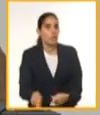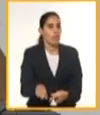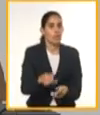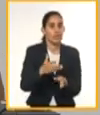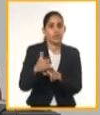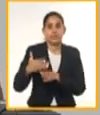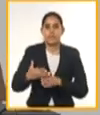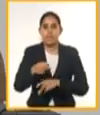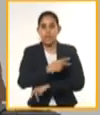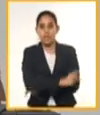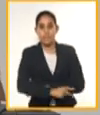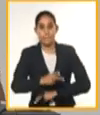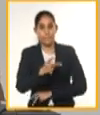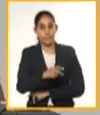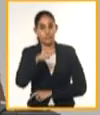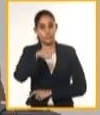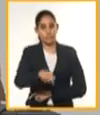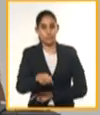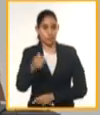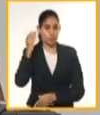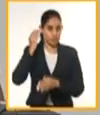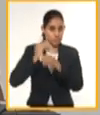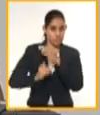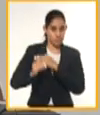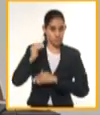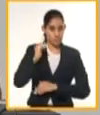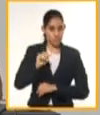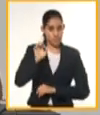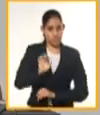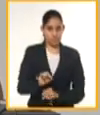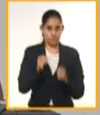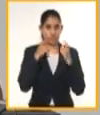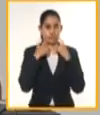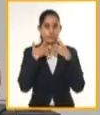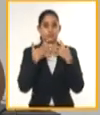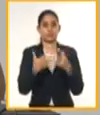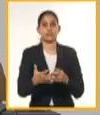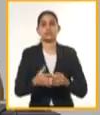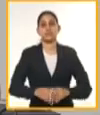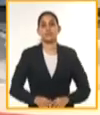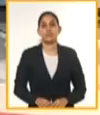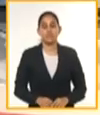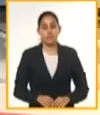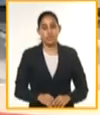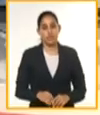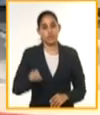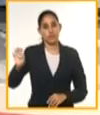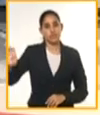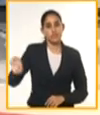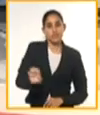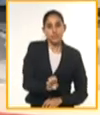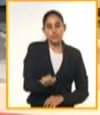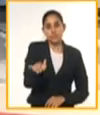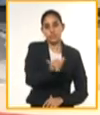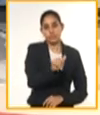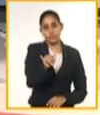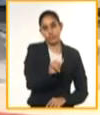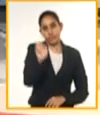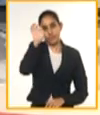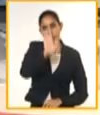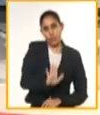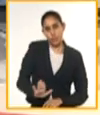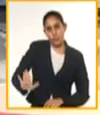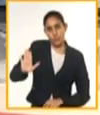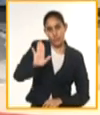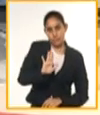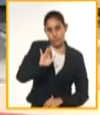los países de la antigua Europa, sí, del este europeo,